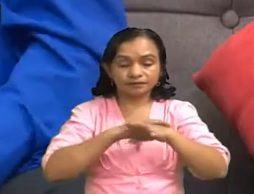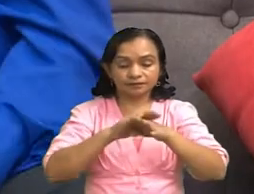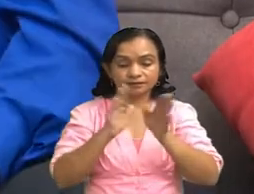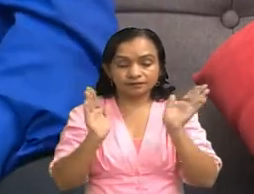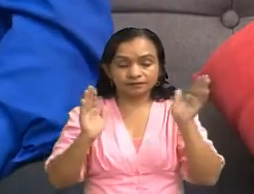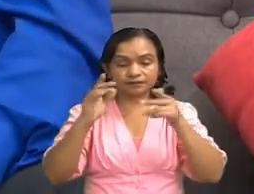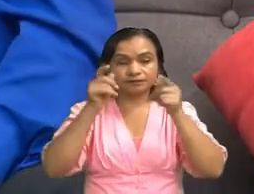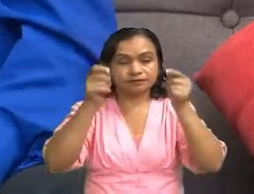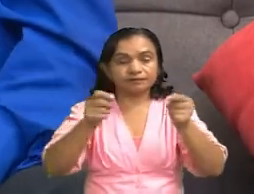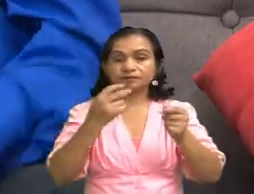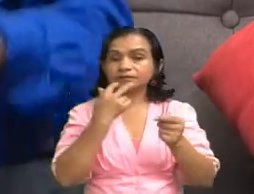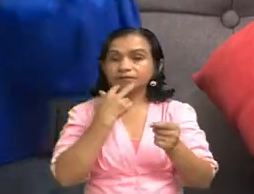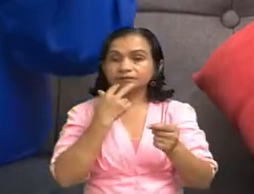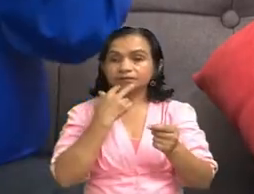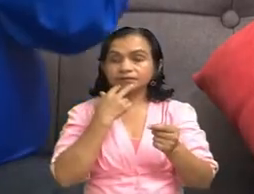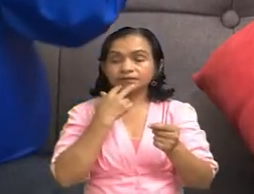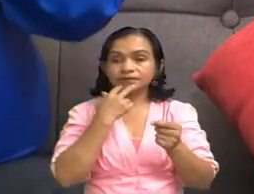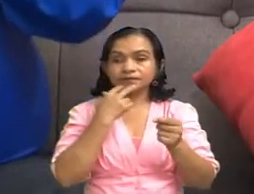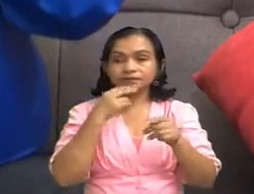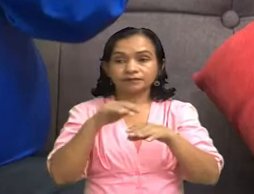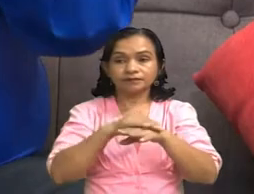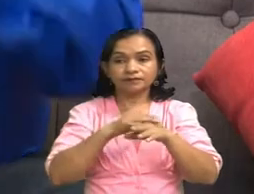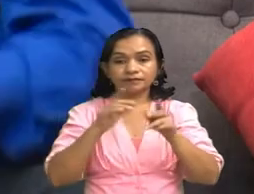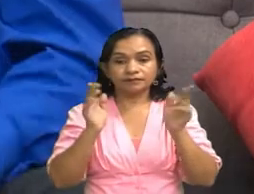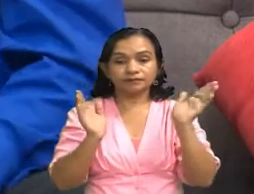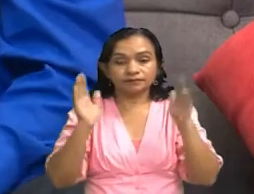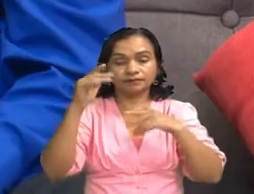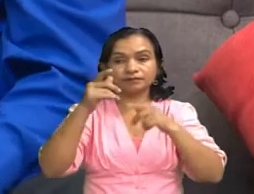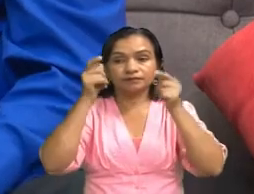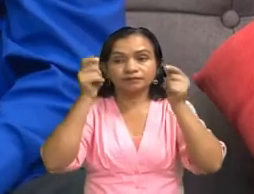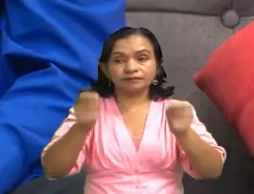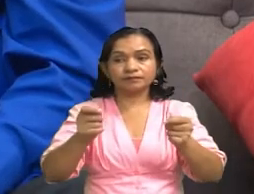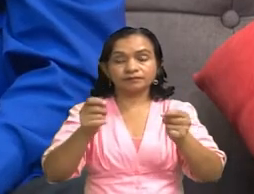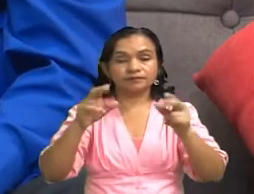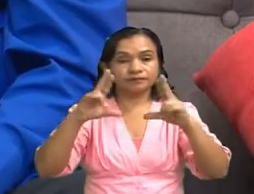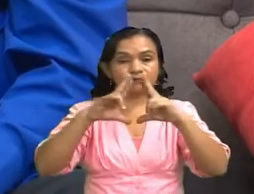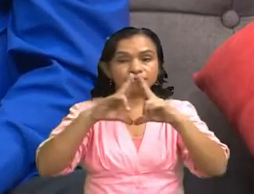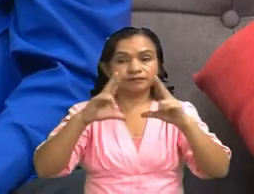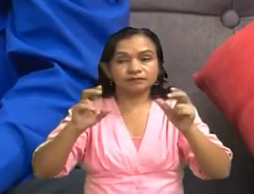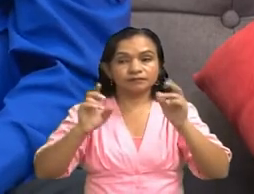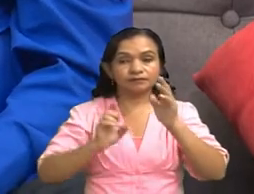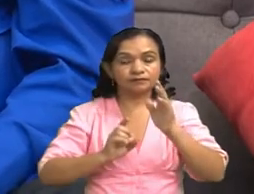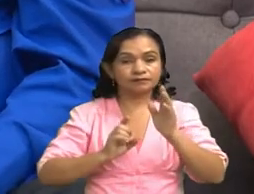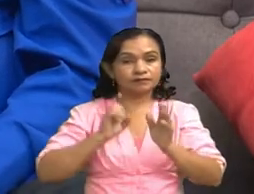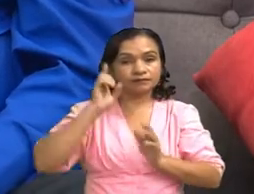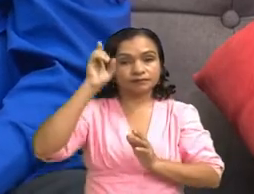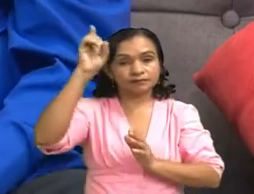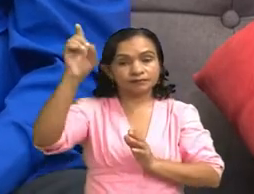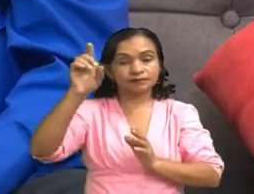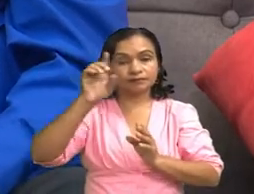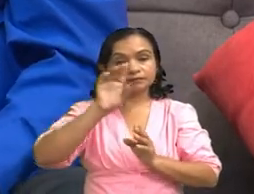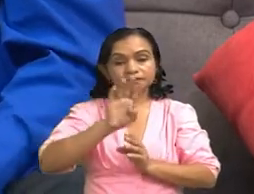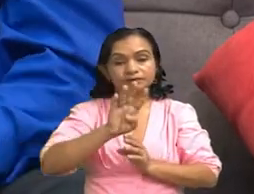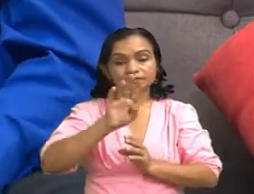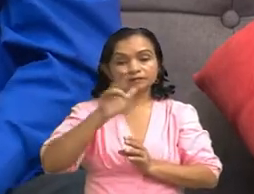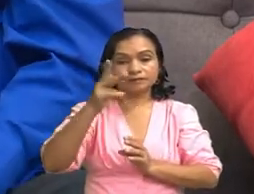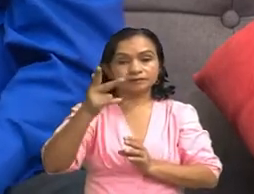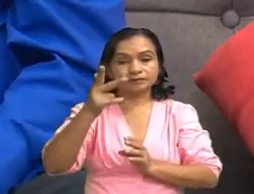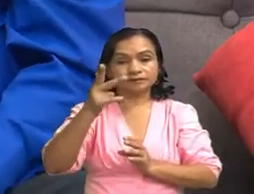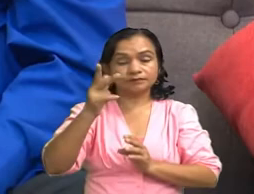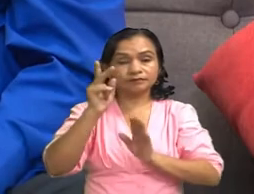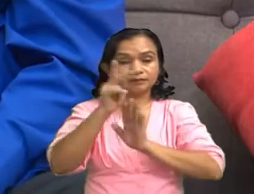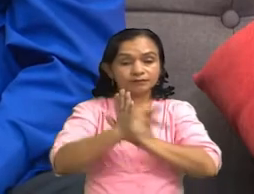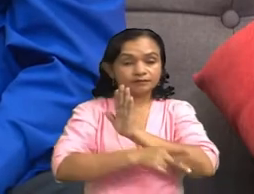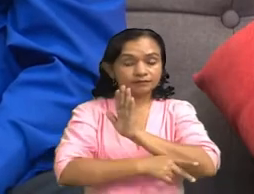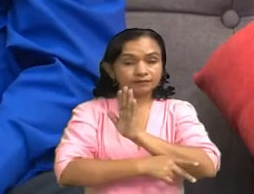Ok. Y esa certificación nos da un avance que solo en el mundo hay 48 países de